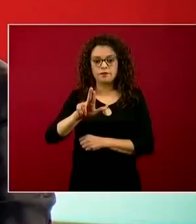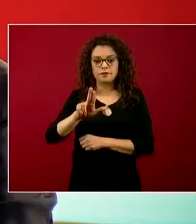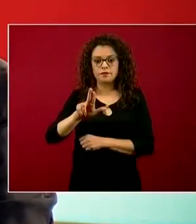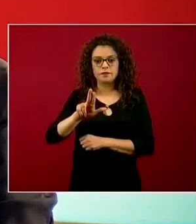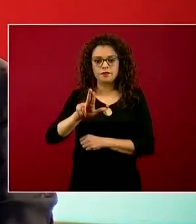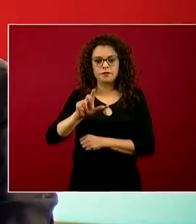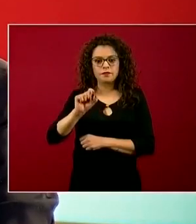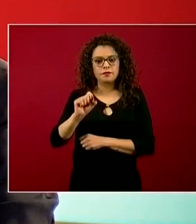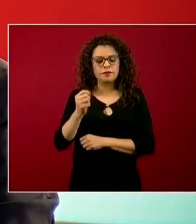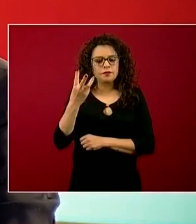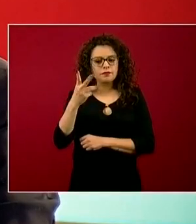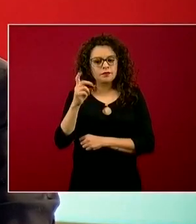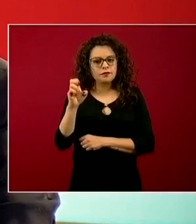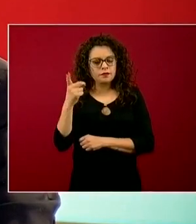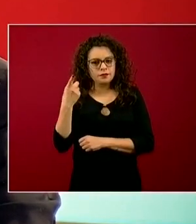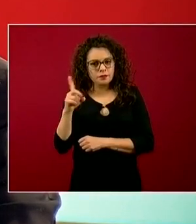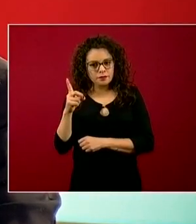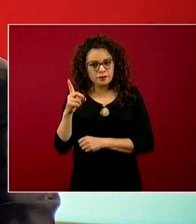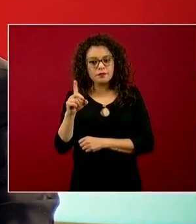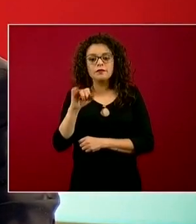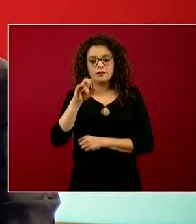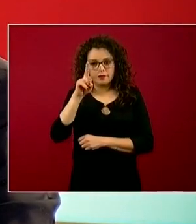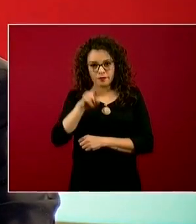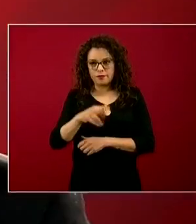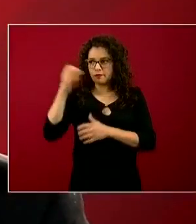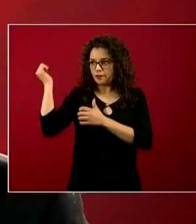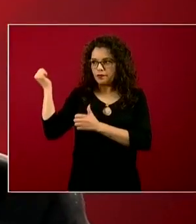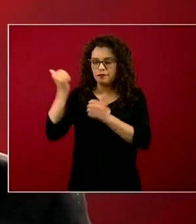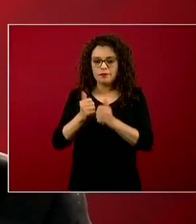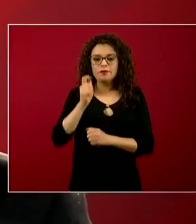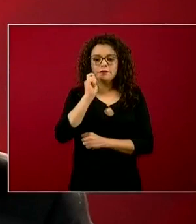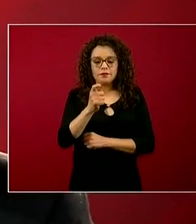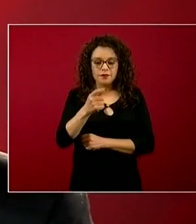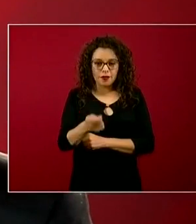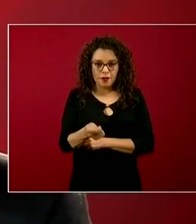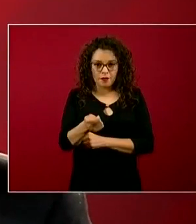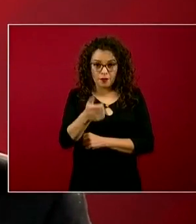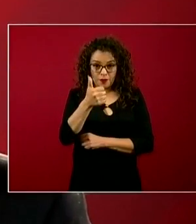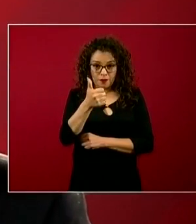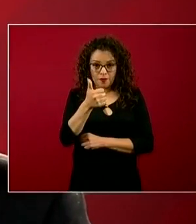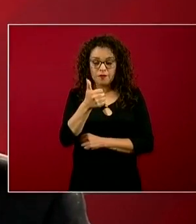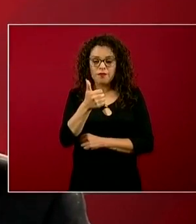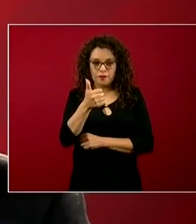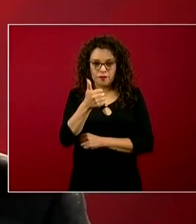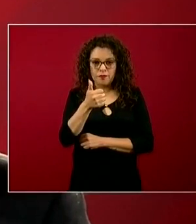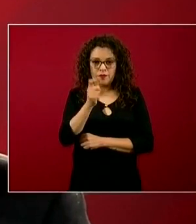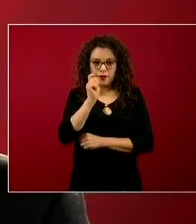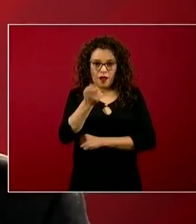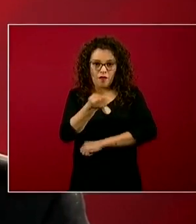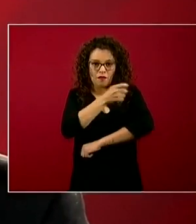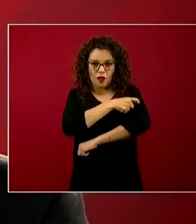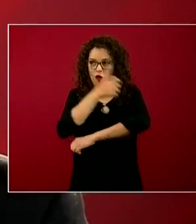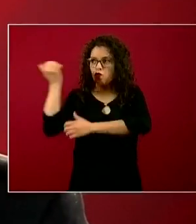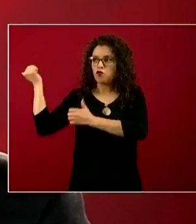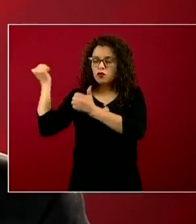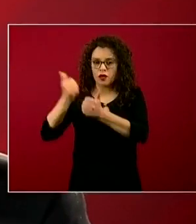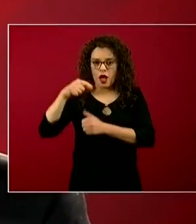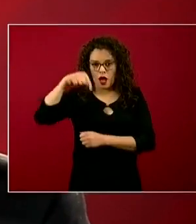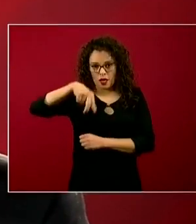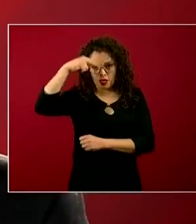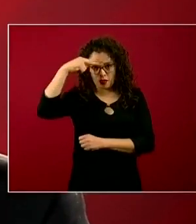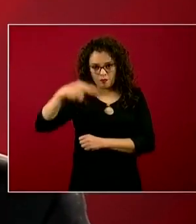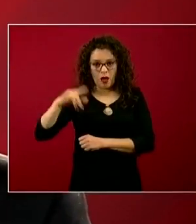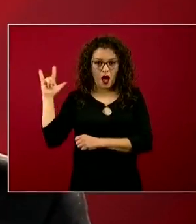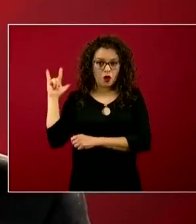efectivamente llega el primer embarque de vacunas de facer biotech llegarán al aeropuerto internacional de la ciudad e méxico